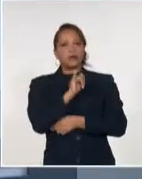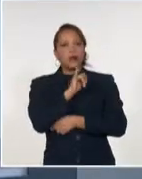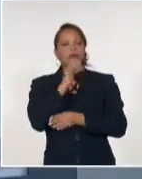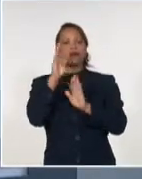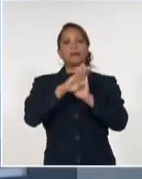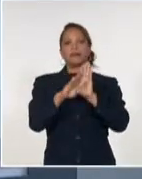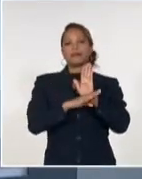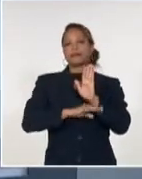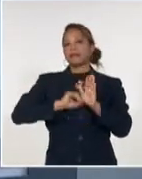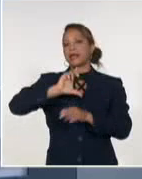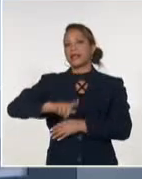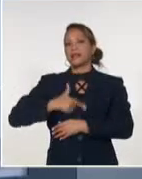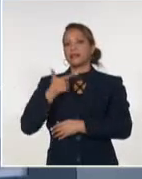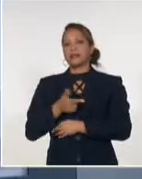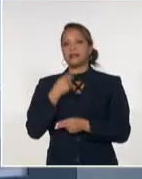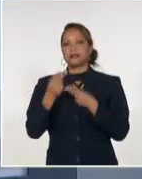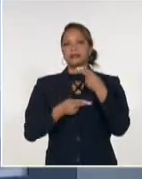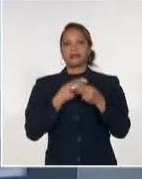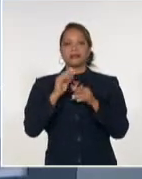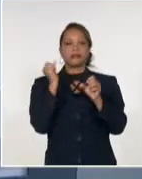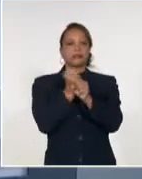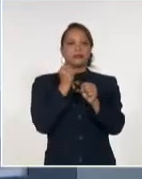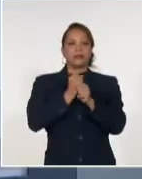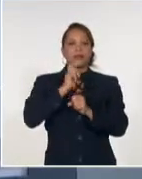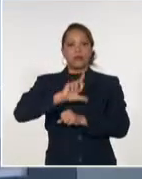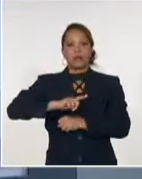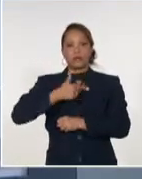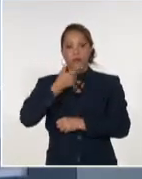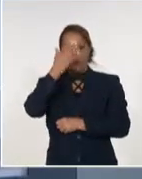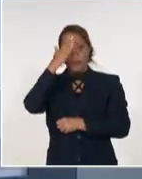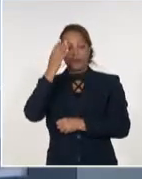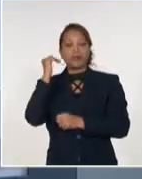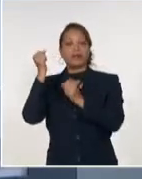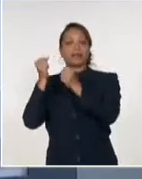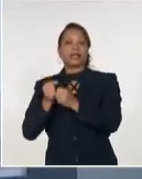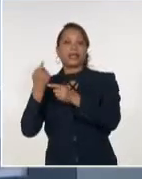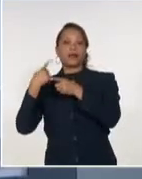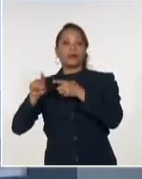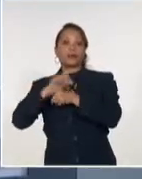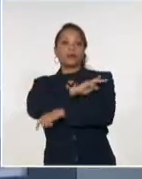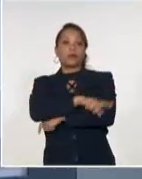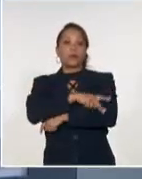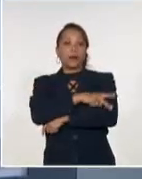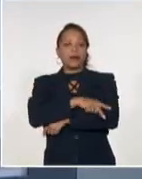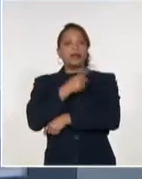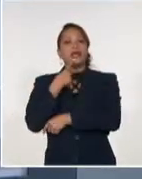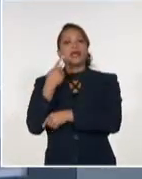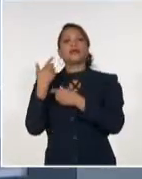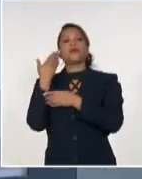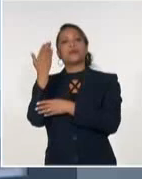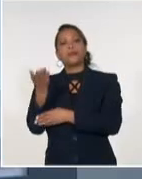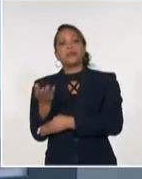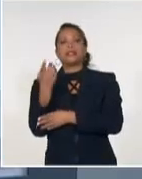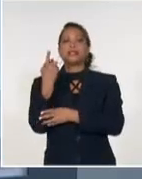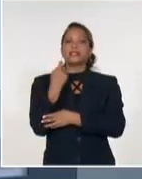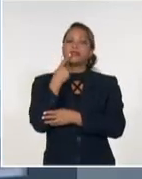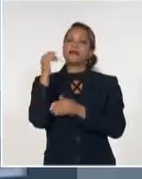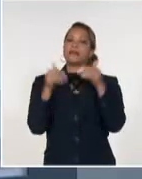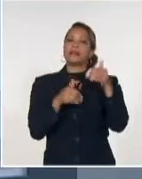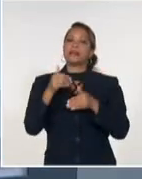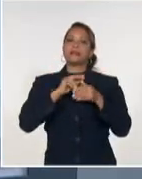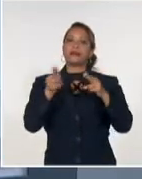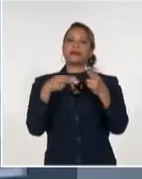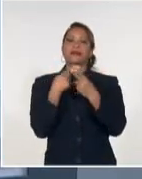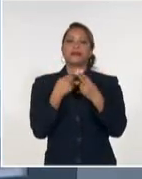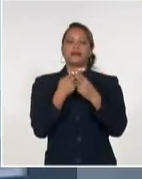de artistas que han hecho patente, artistas cubanos residentes en el extranjero, que han hecho patente su necesidad, su interés de participar en el evento y